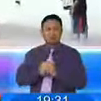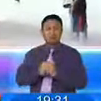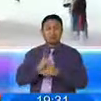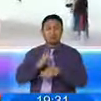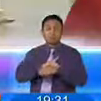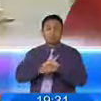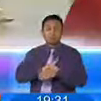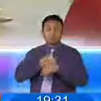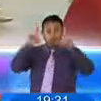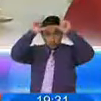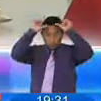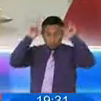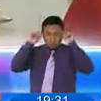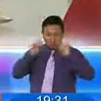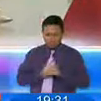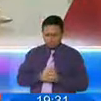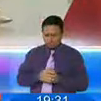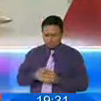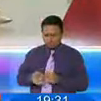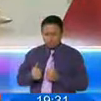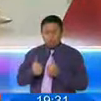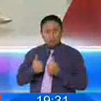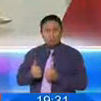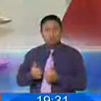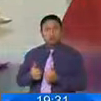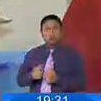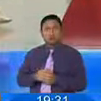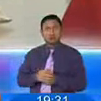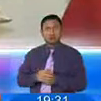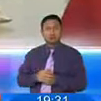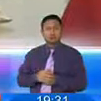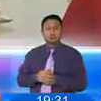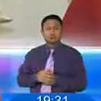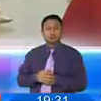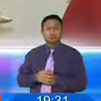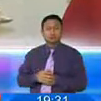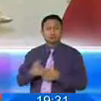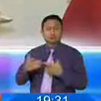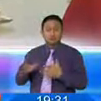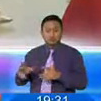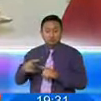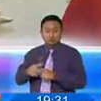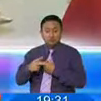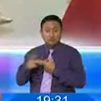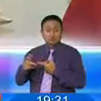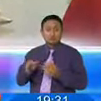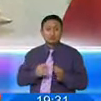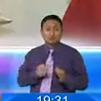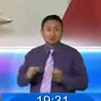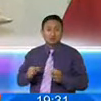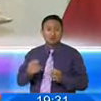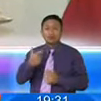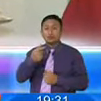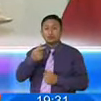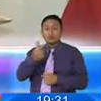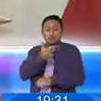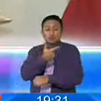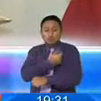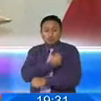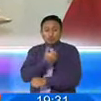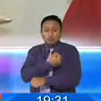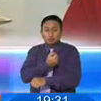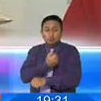pediatras y enfermeras. Está en condiciones estables, sí, se le ha dado, empezado su tratamiento con antibiótico, sí, se le ha